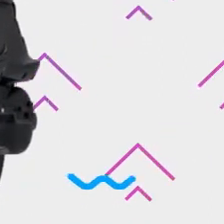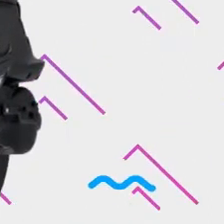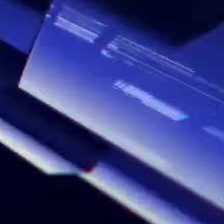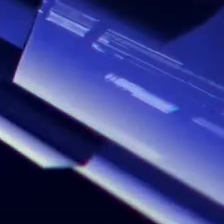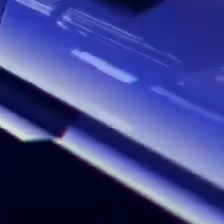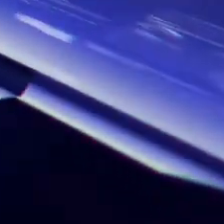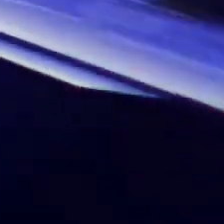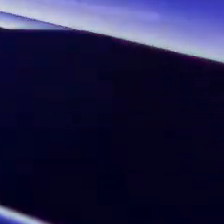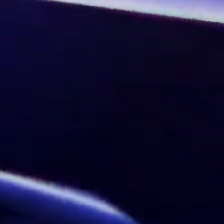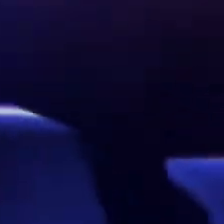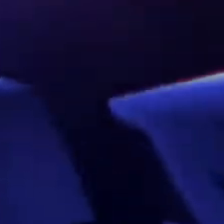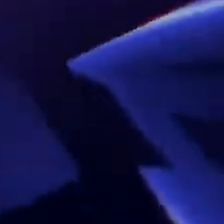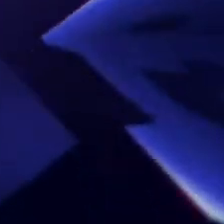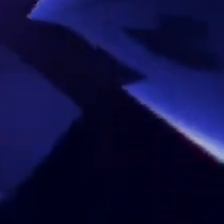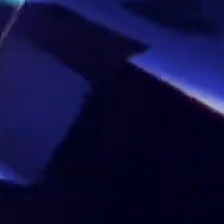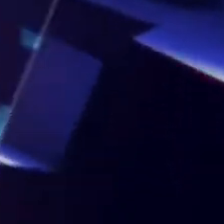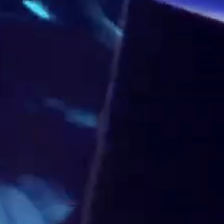más.